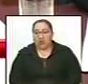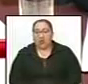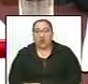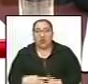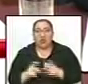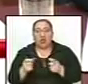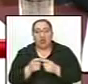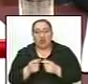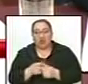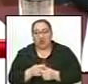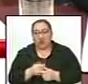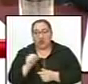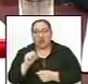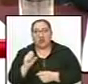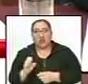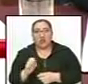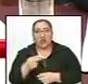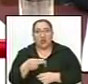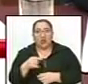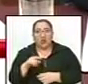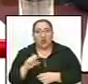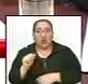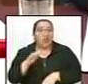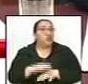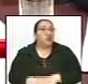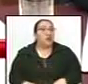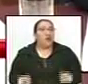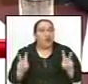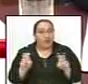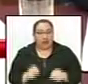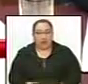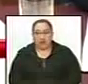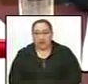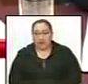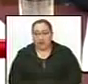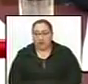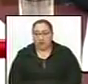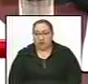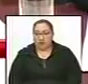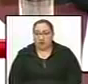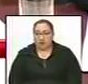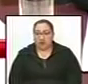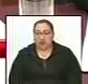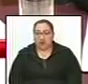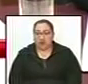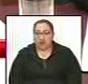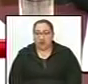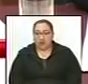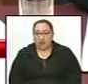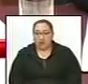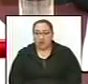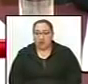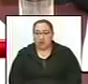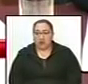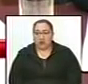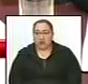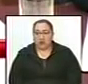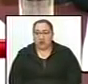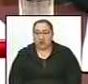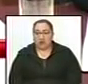Está el congresista Segura. Sobre el tema, acá no hay ninguna cuestión previa, solamente para